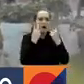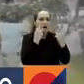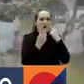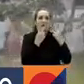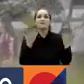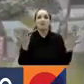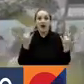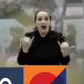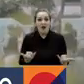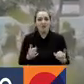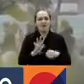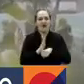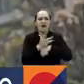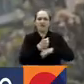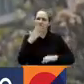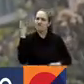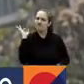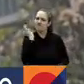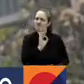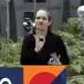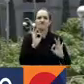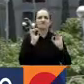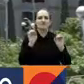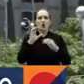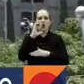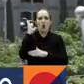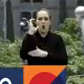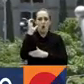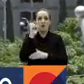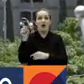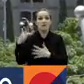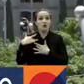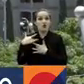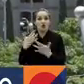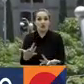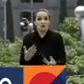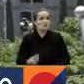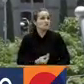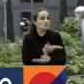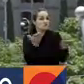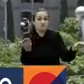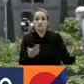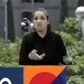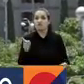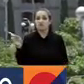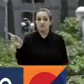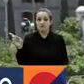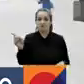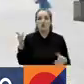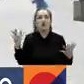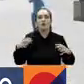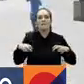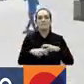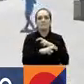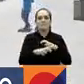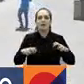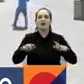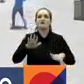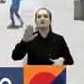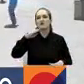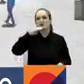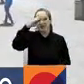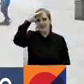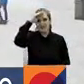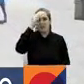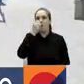lo ha convertido en el artista más generoso en Colombia. Sus donaciones se pueden ver en distintos espacios como este, el Parque Berrío de Medellín,